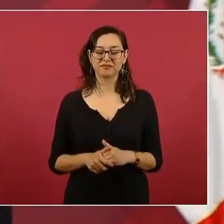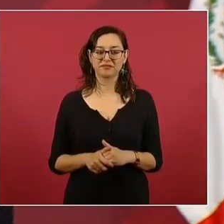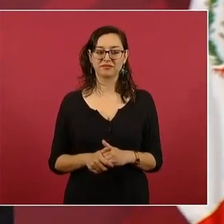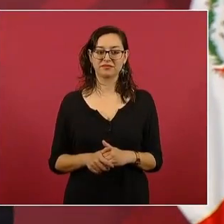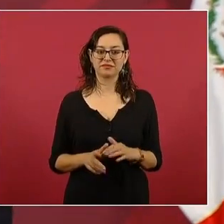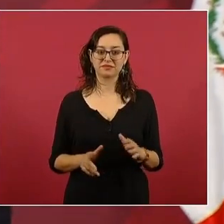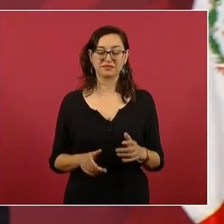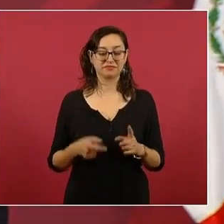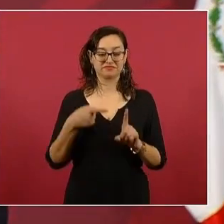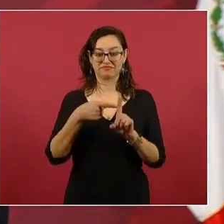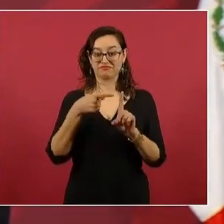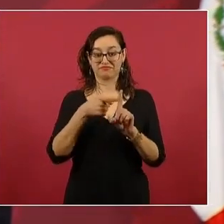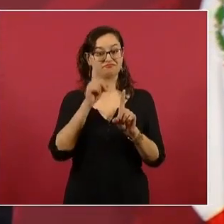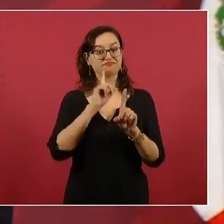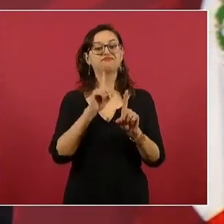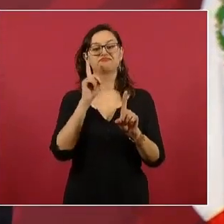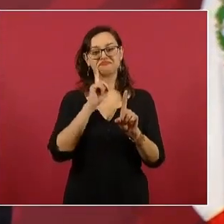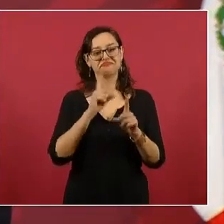son las dos cosas.